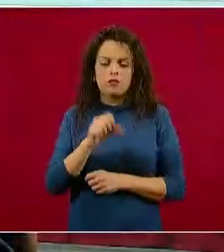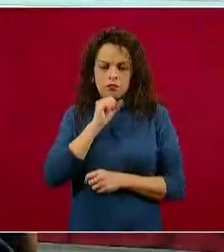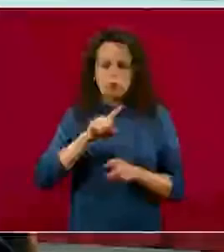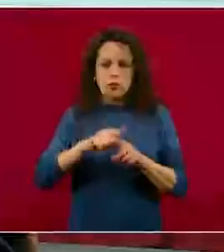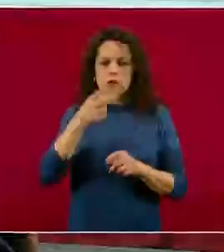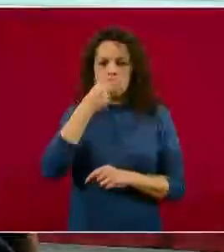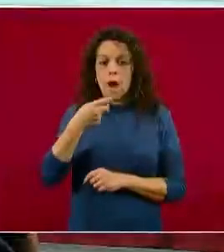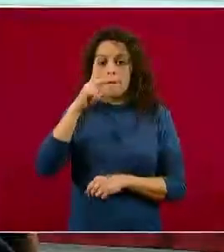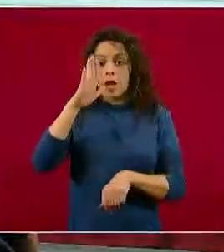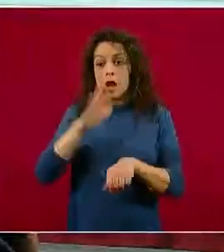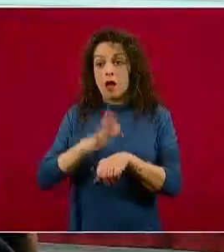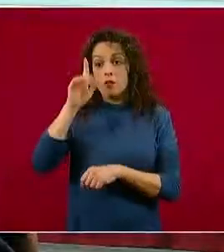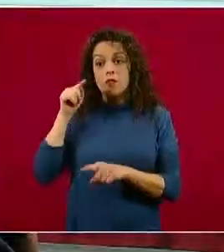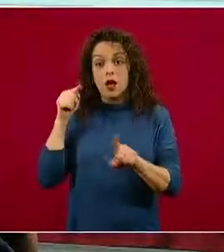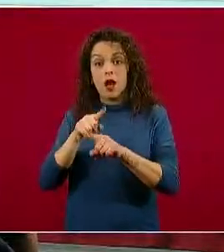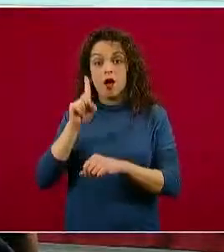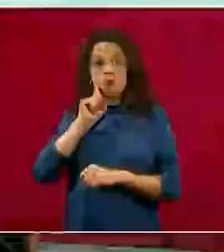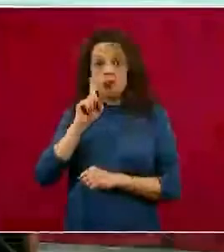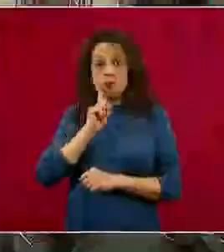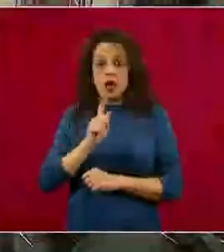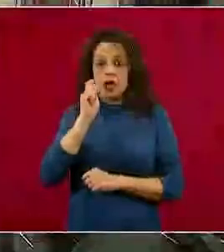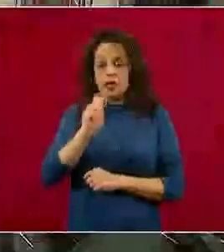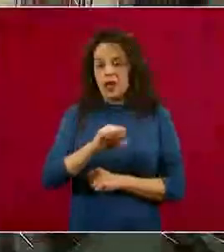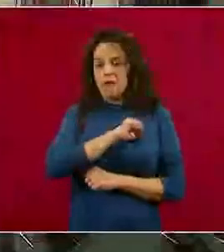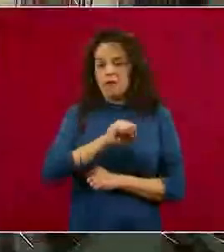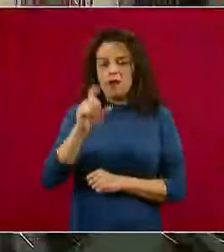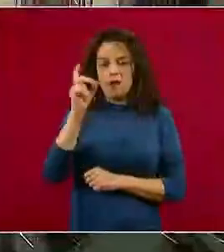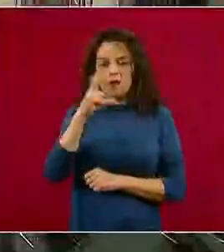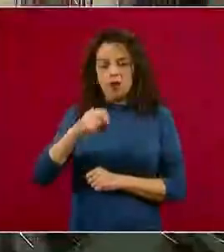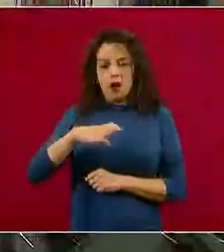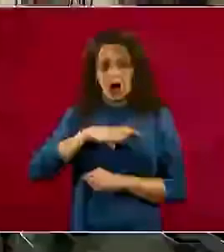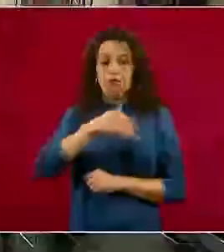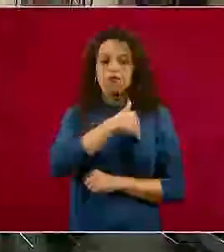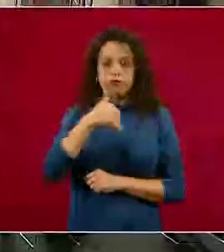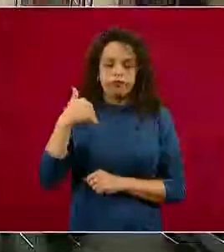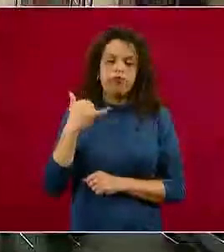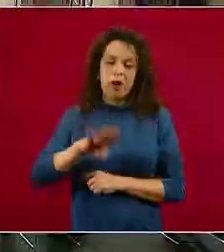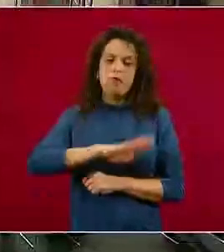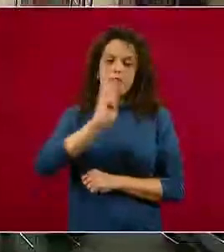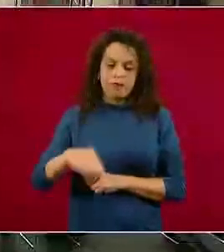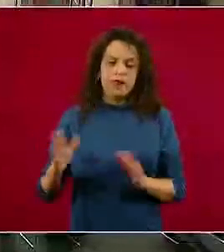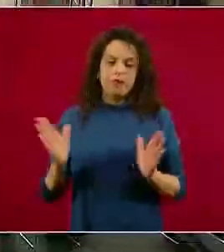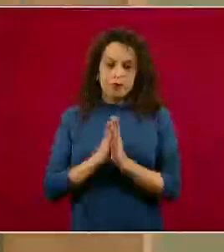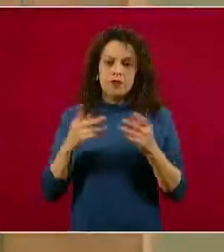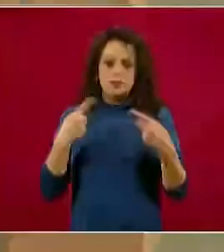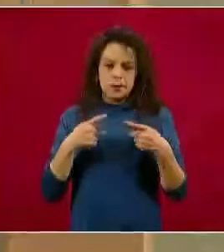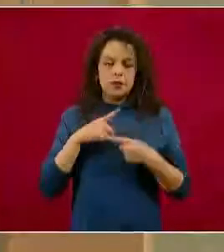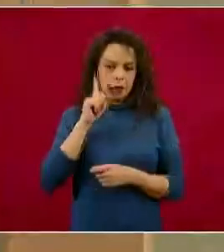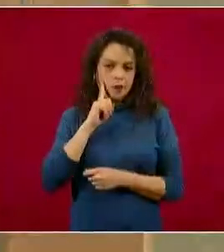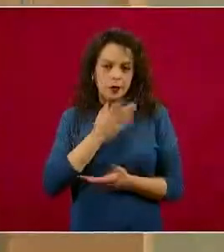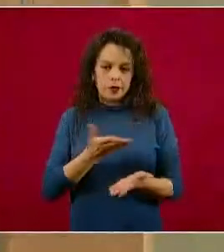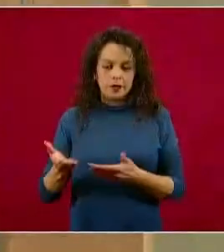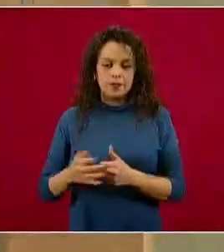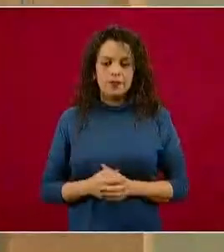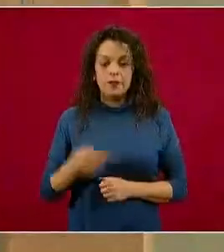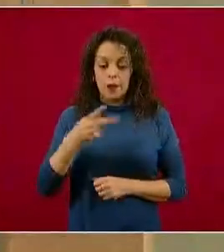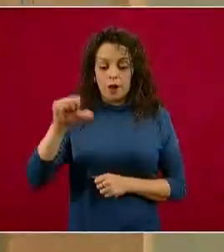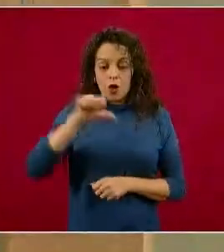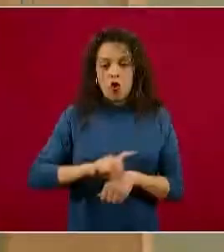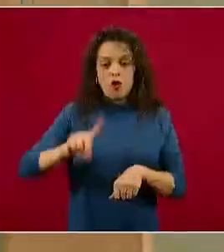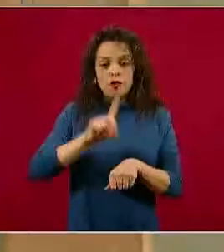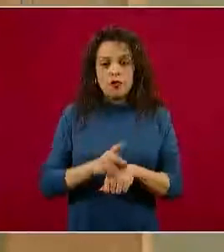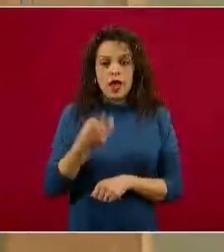principal causa de neoplasia maligna y de mortalidad por esta causa. Pero el mensaje principal de este día es que este cáncer en general,